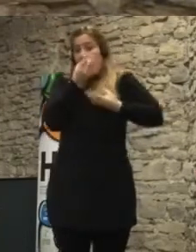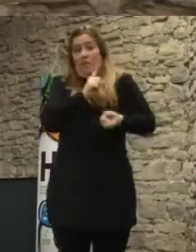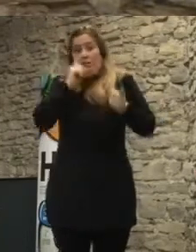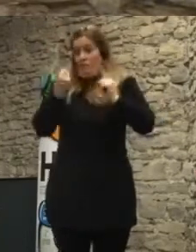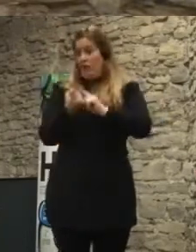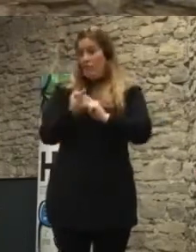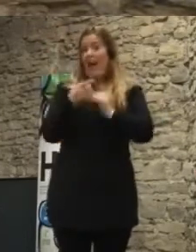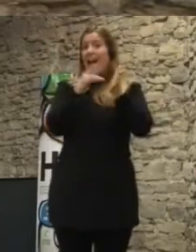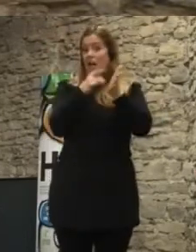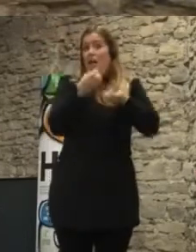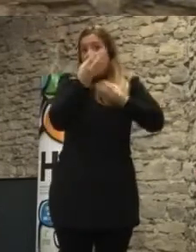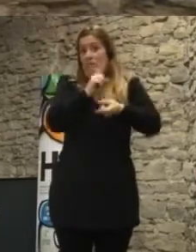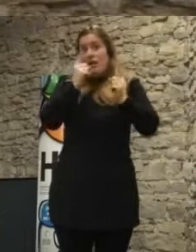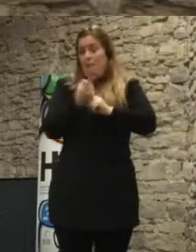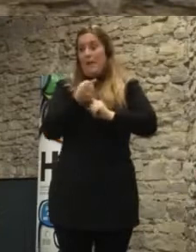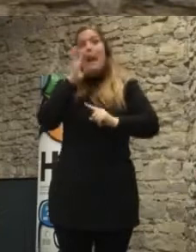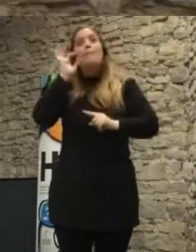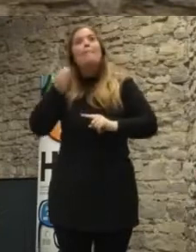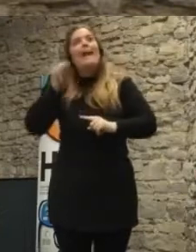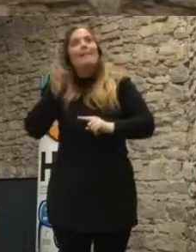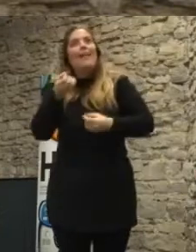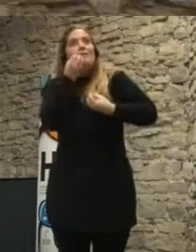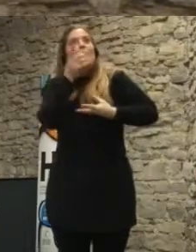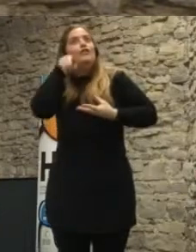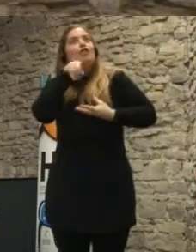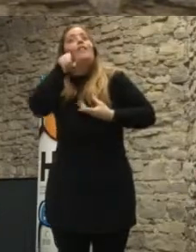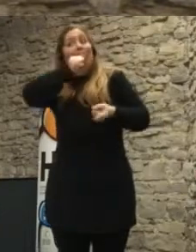información, la veracidad de esa información, ¿no?